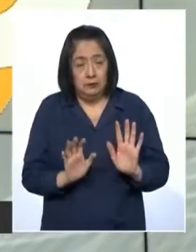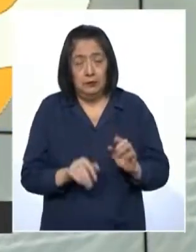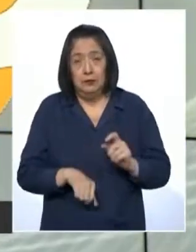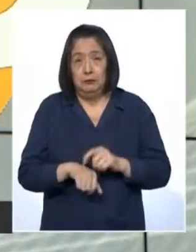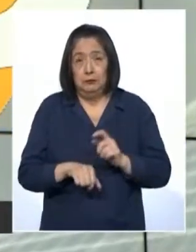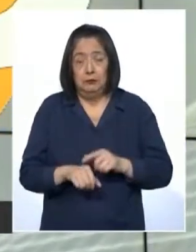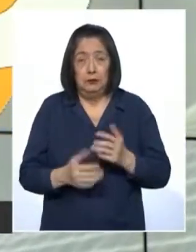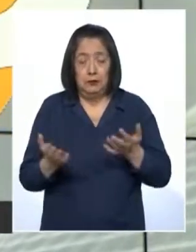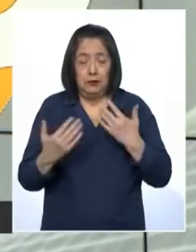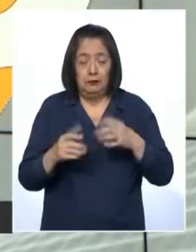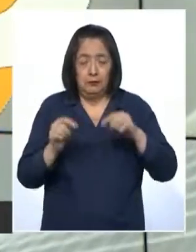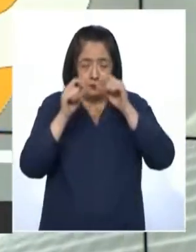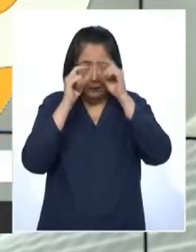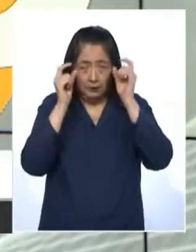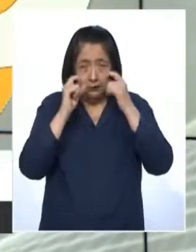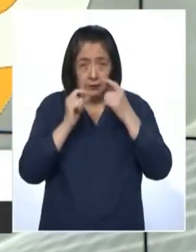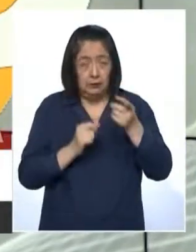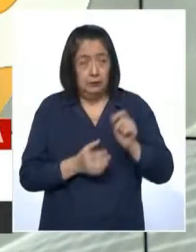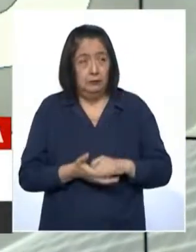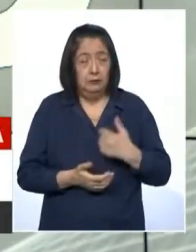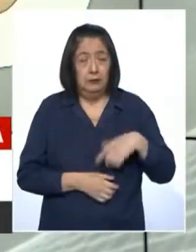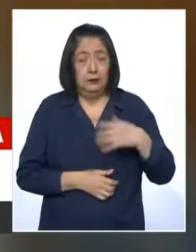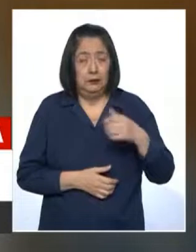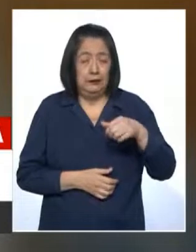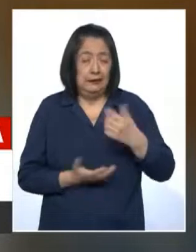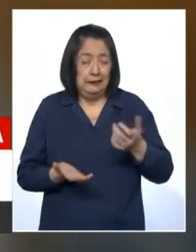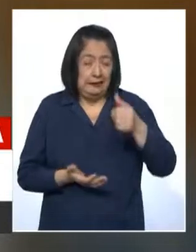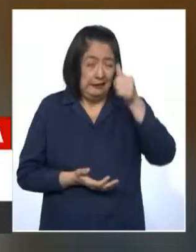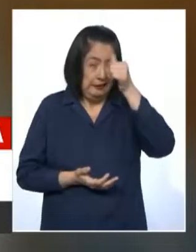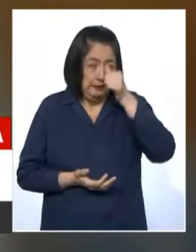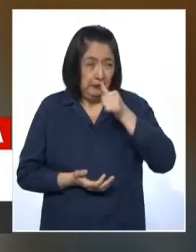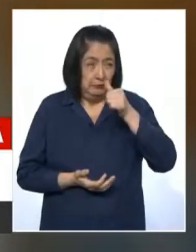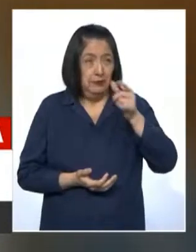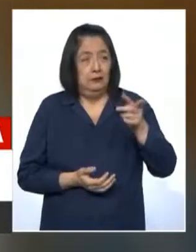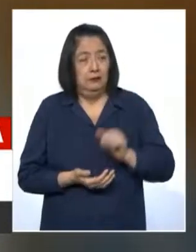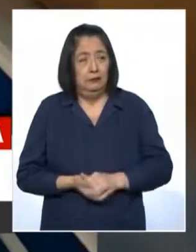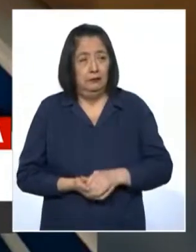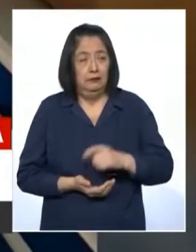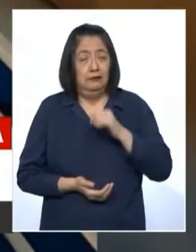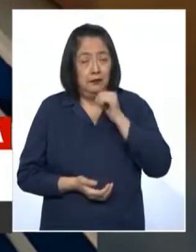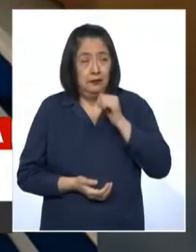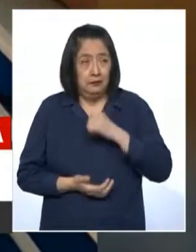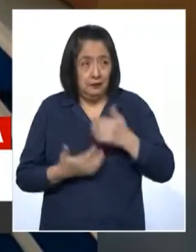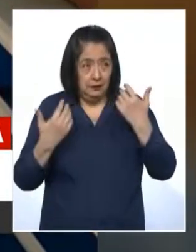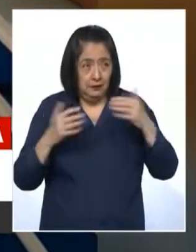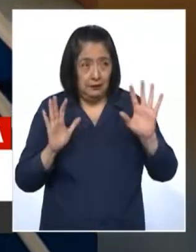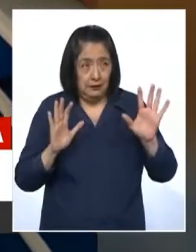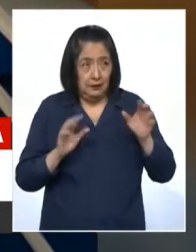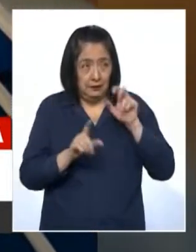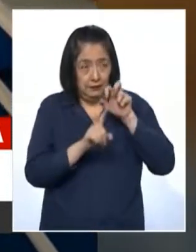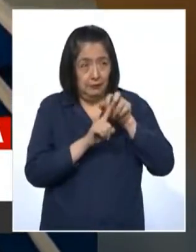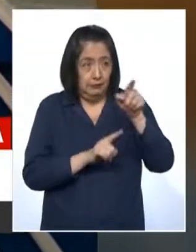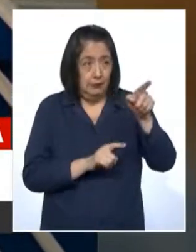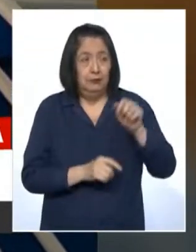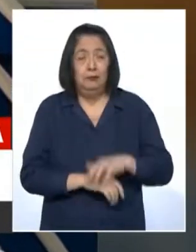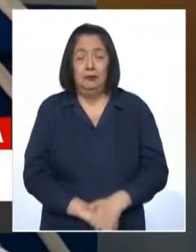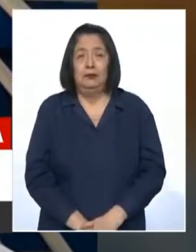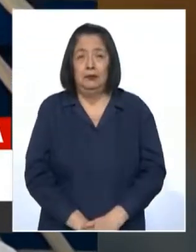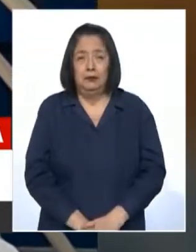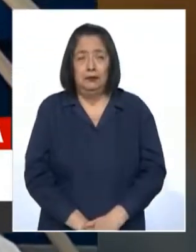de hablar de Gianluca Lapadula, y es que esa operación de la nariz quedaba absolutamente pendiente y ya lo hizo. Ahí lo tenemos,